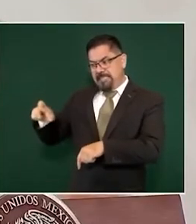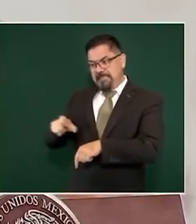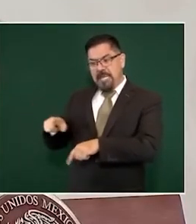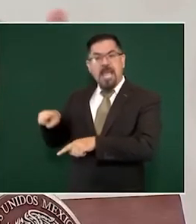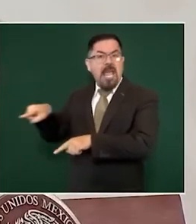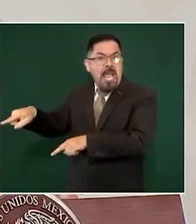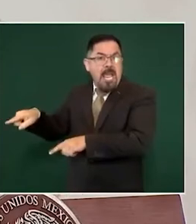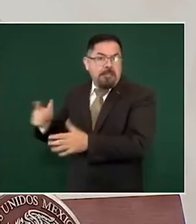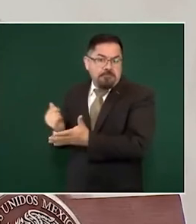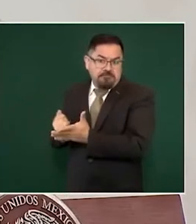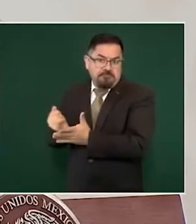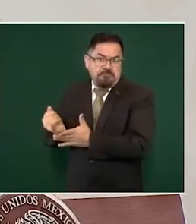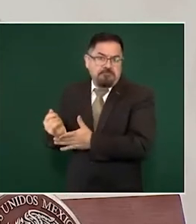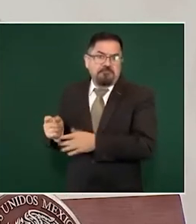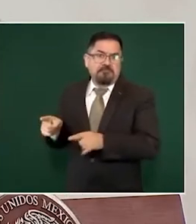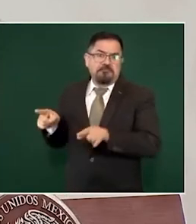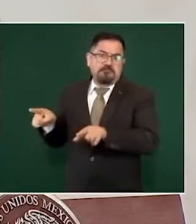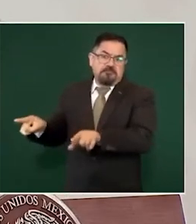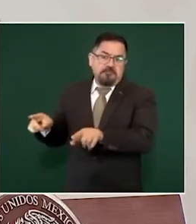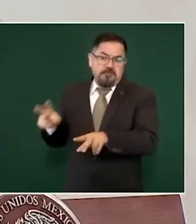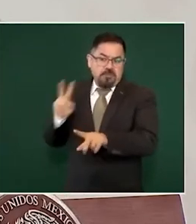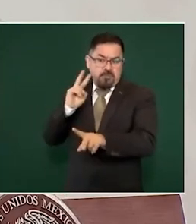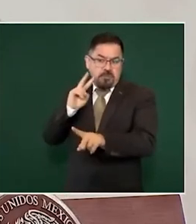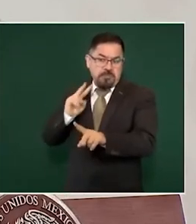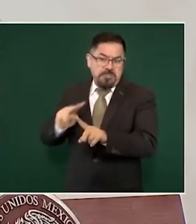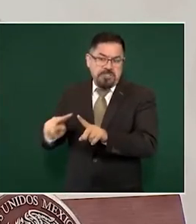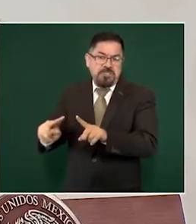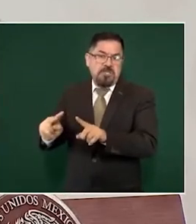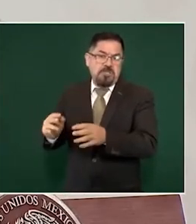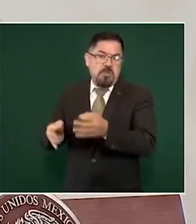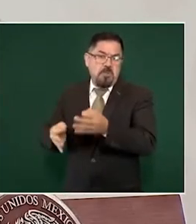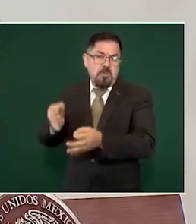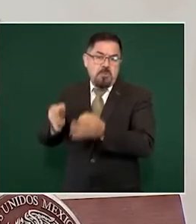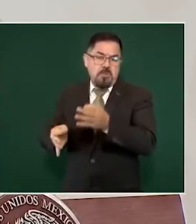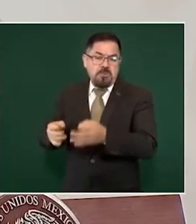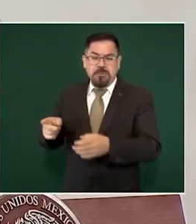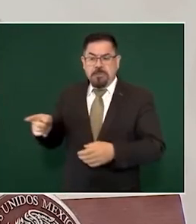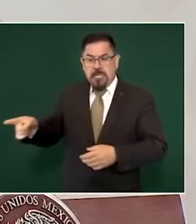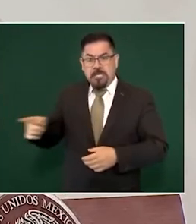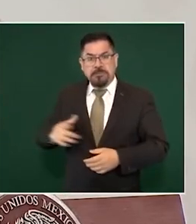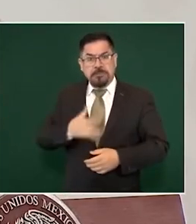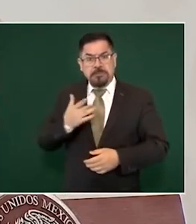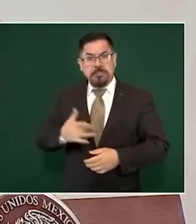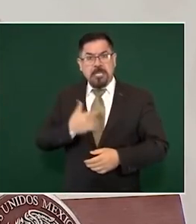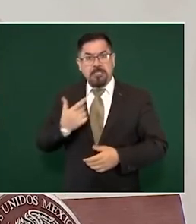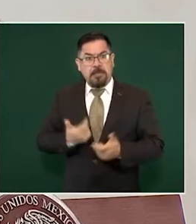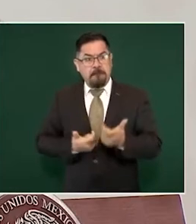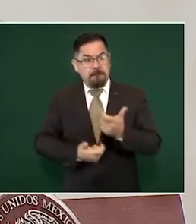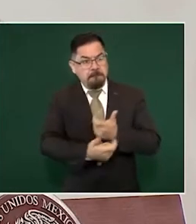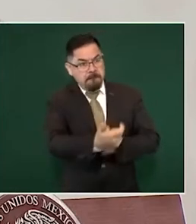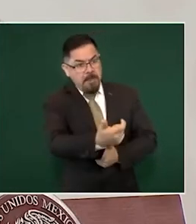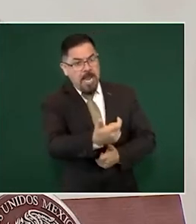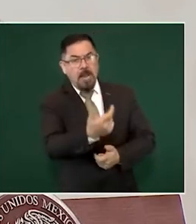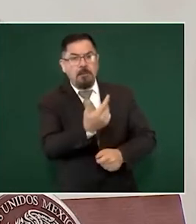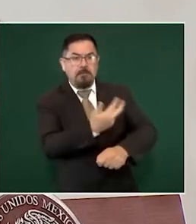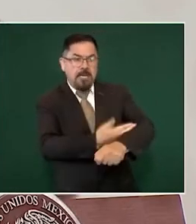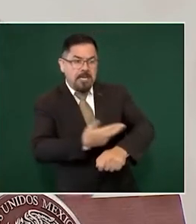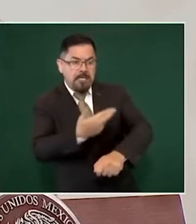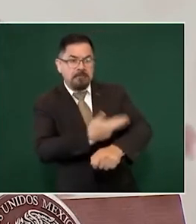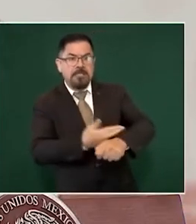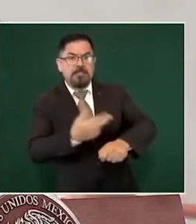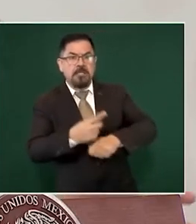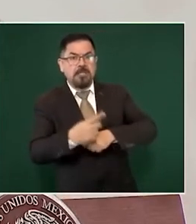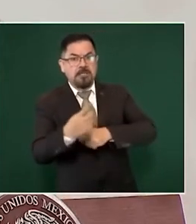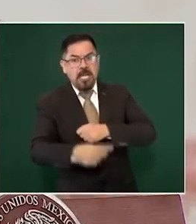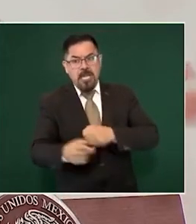decidir si, conforme a su visión jurídica, pues se satisface y procede la reparación de daño.